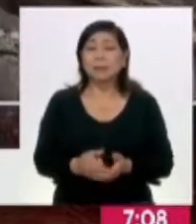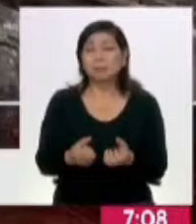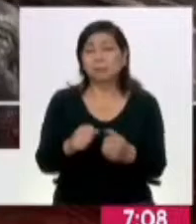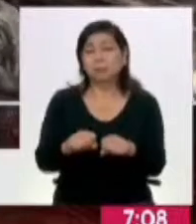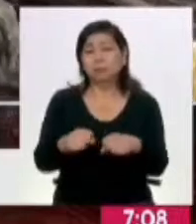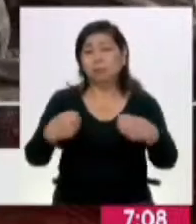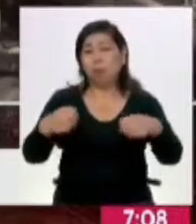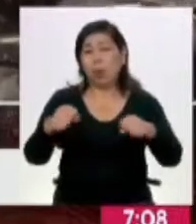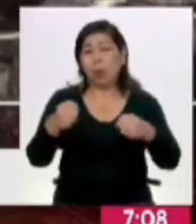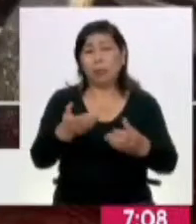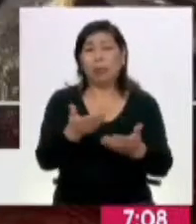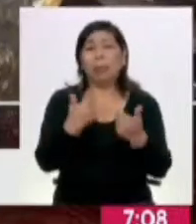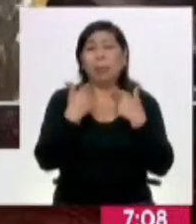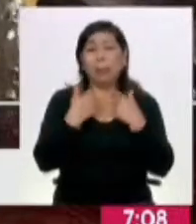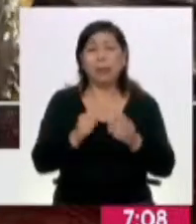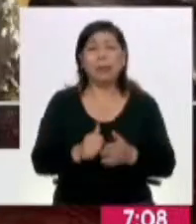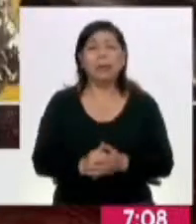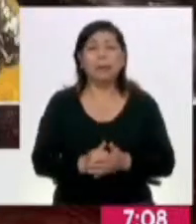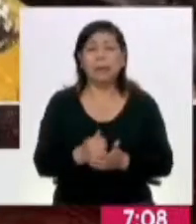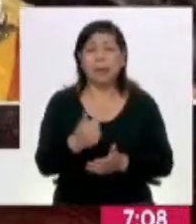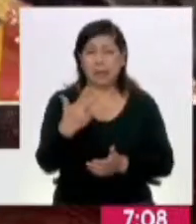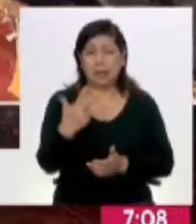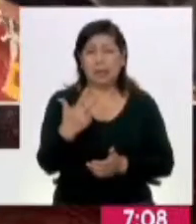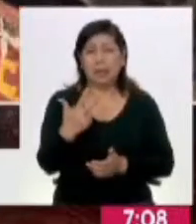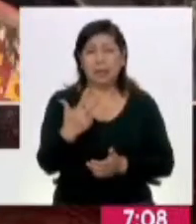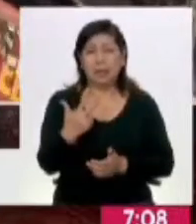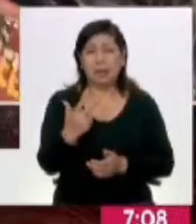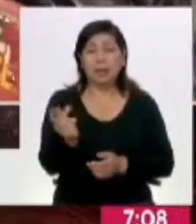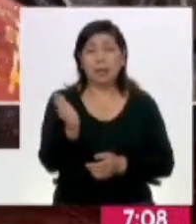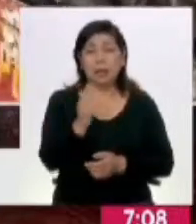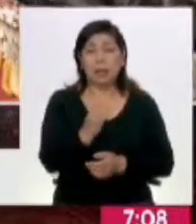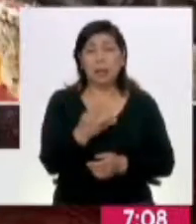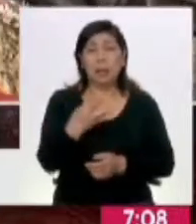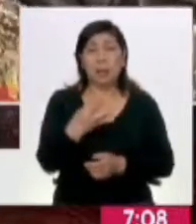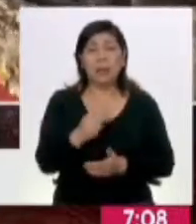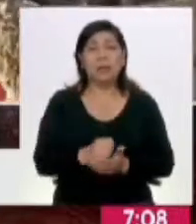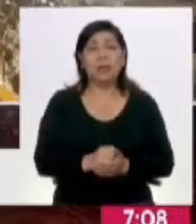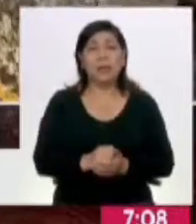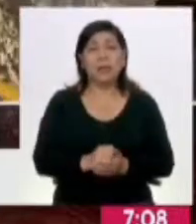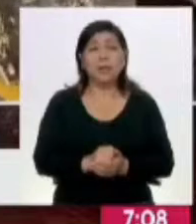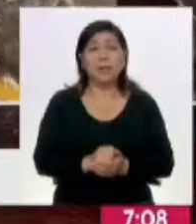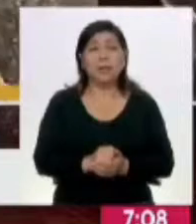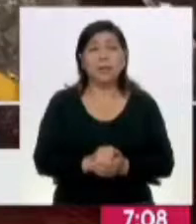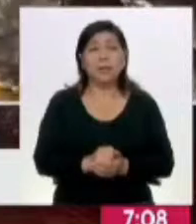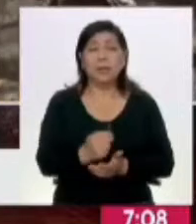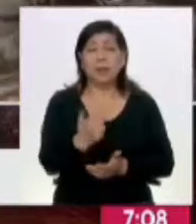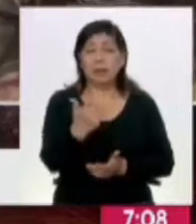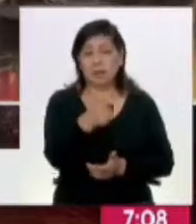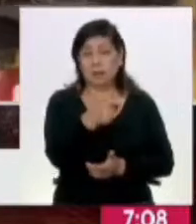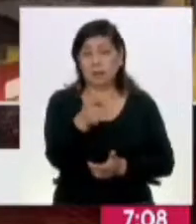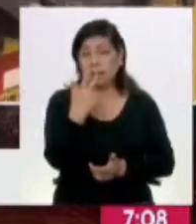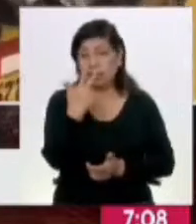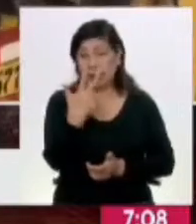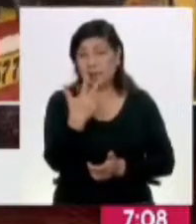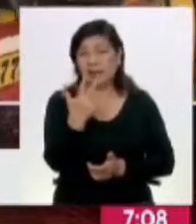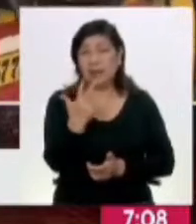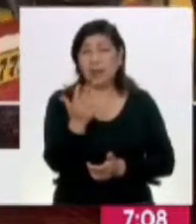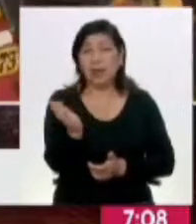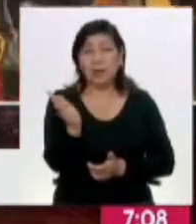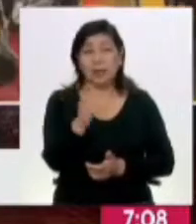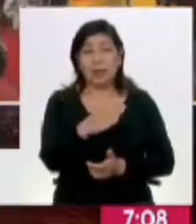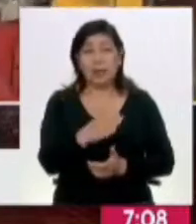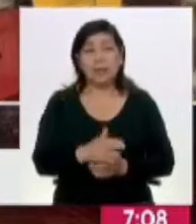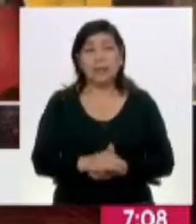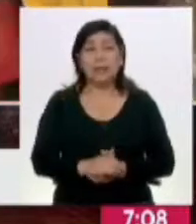deshecho los mototaxis. Tú decías que eran tres, perdón, que eran cuatro, ¿verdad? Carla, ahí vemos tres. ¿Dónde está el